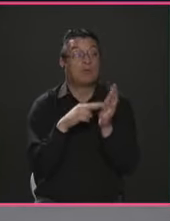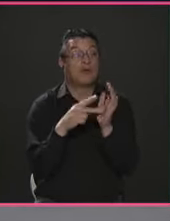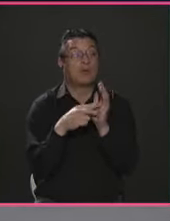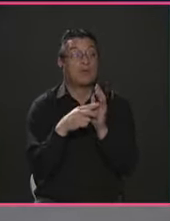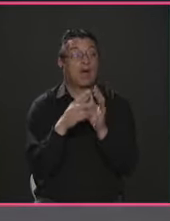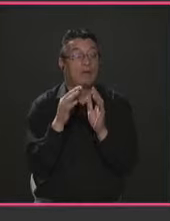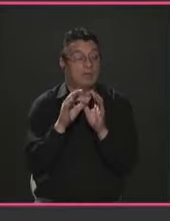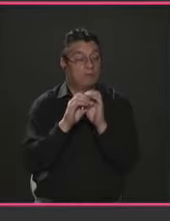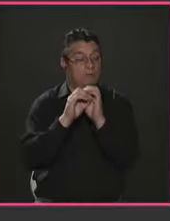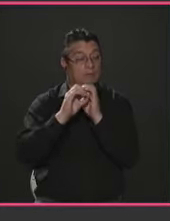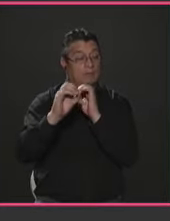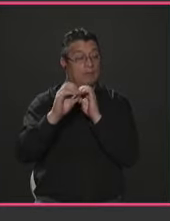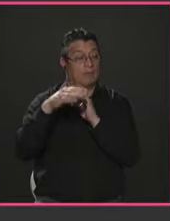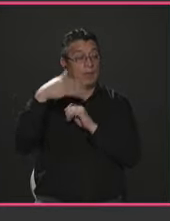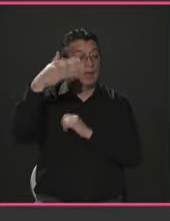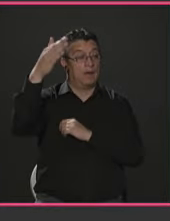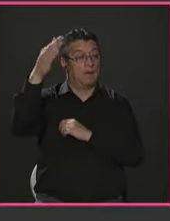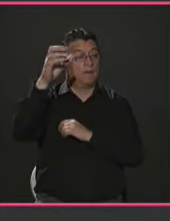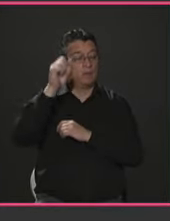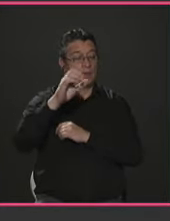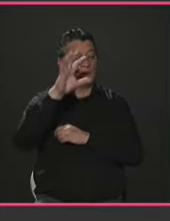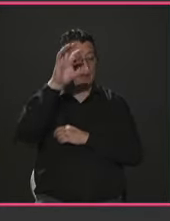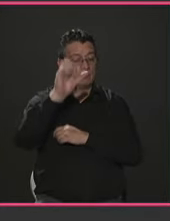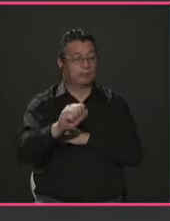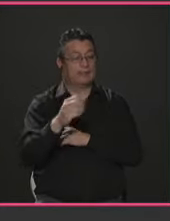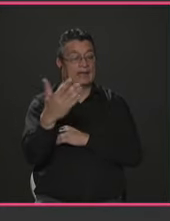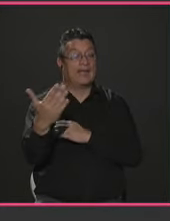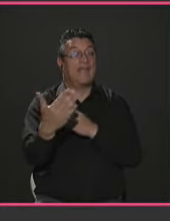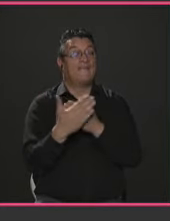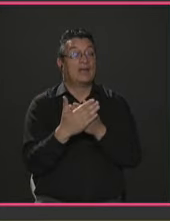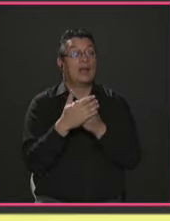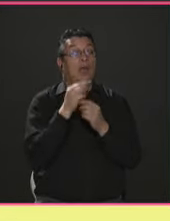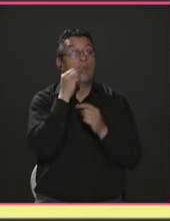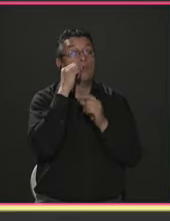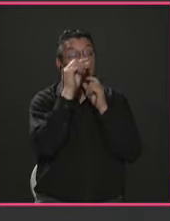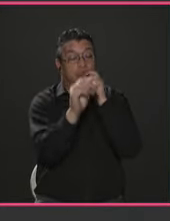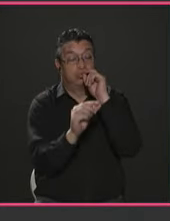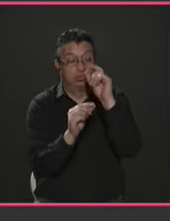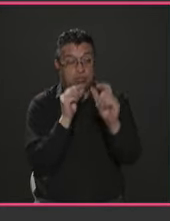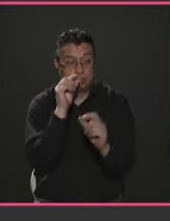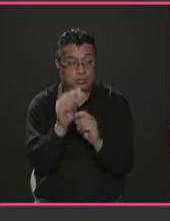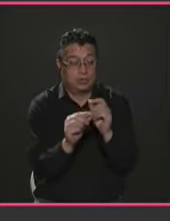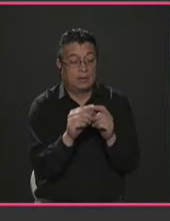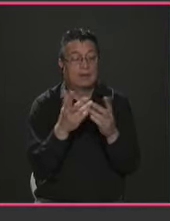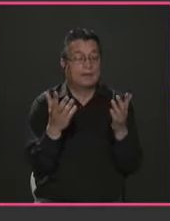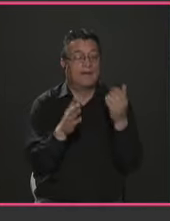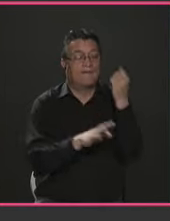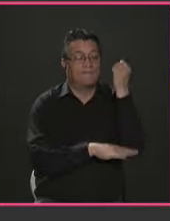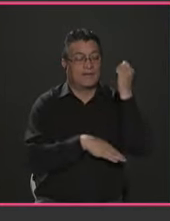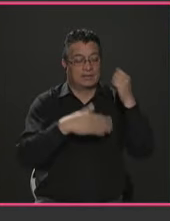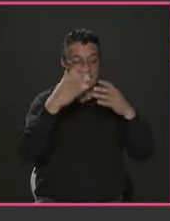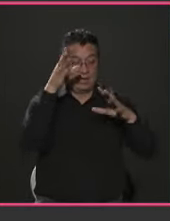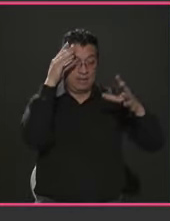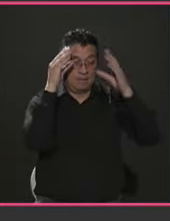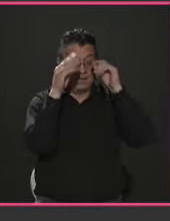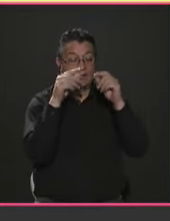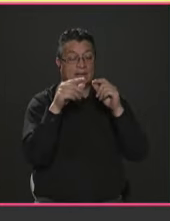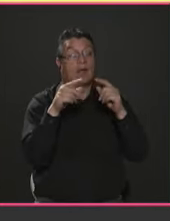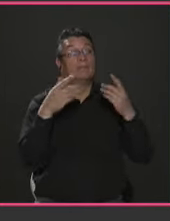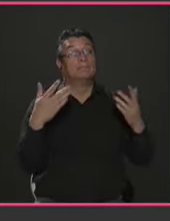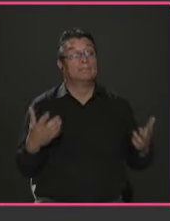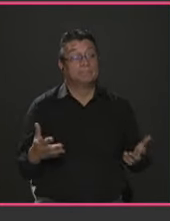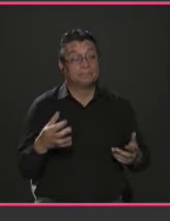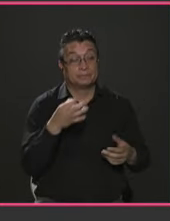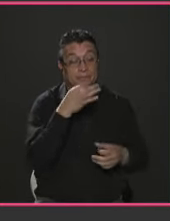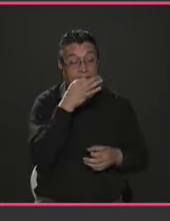proyección de predicción de adivinar qué es lo que viene pero paso a paso y basado en qué basado en su experiencia ya entonces podríamos